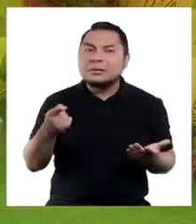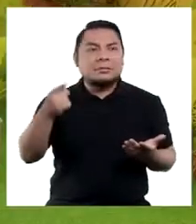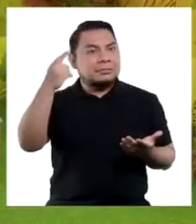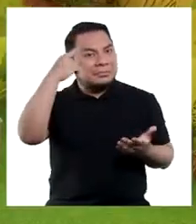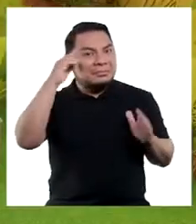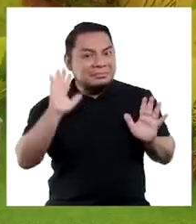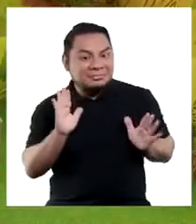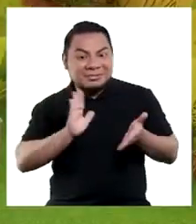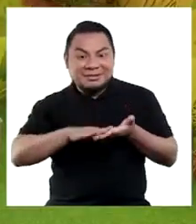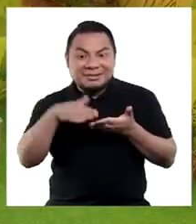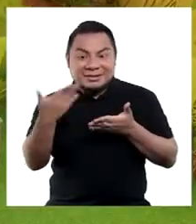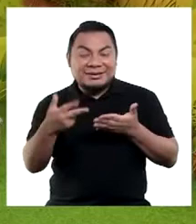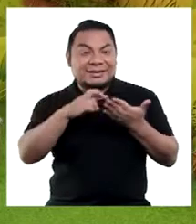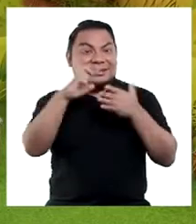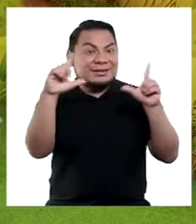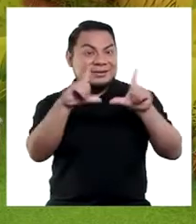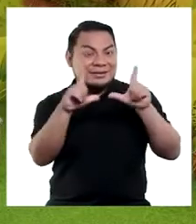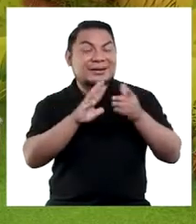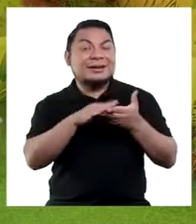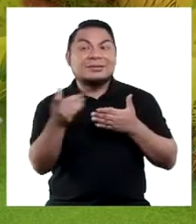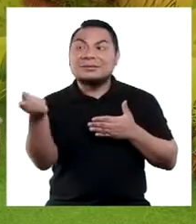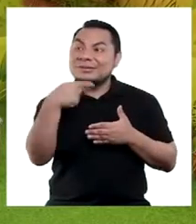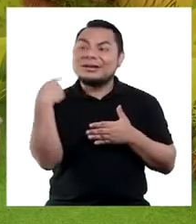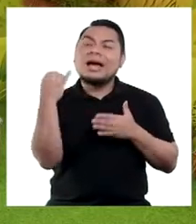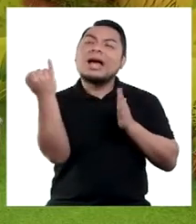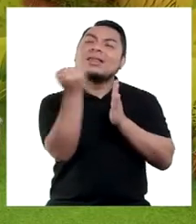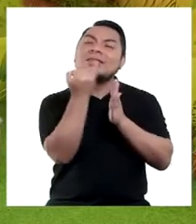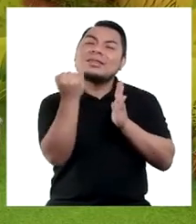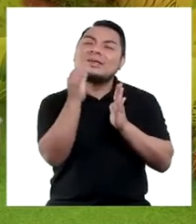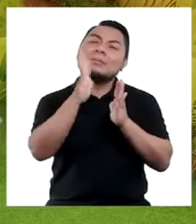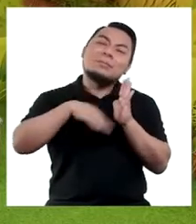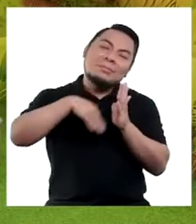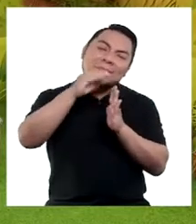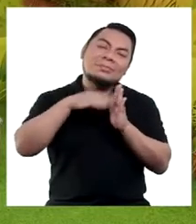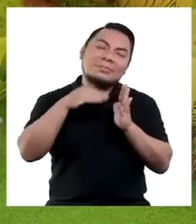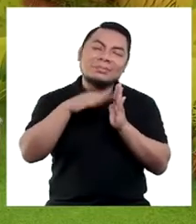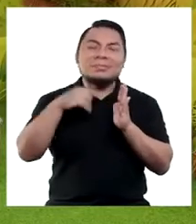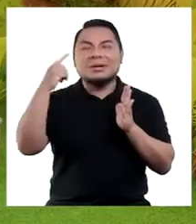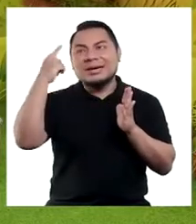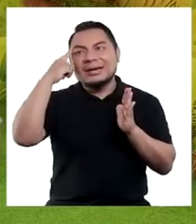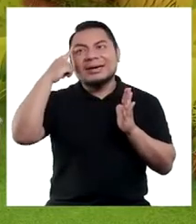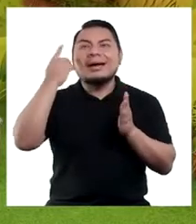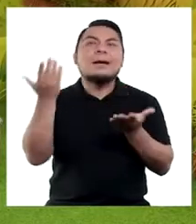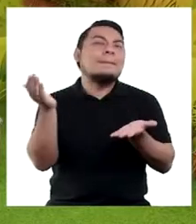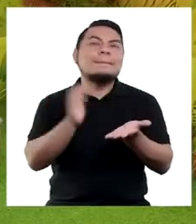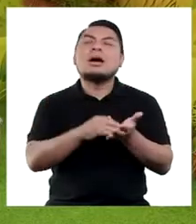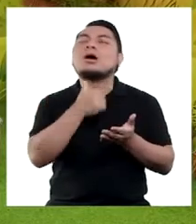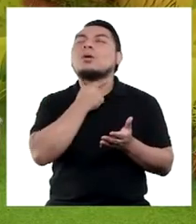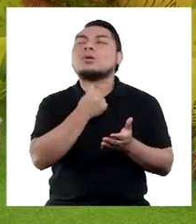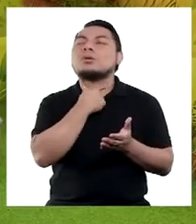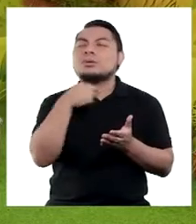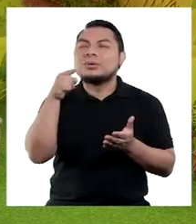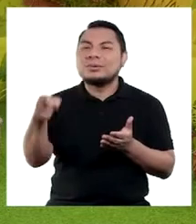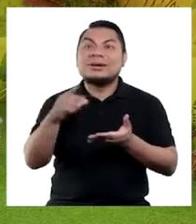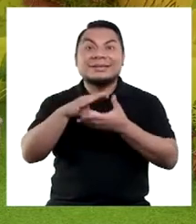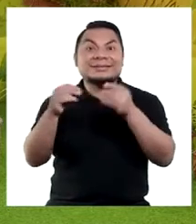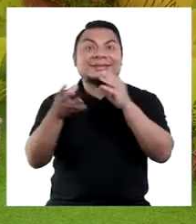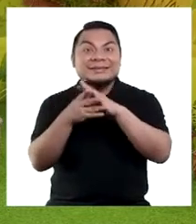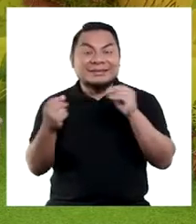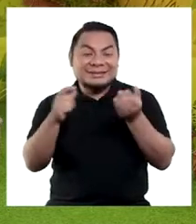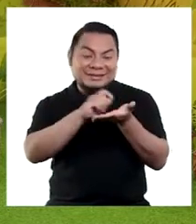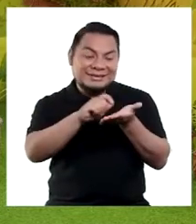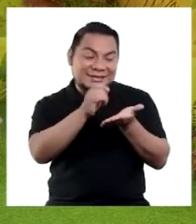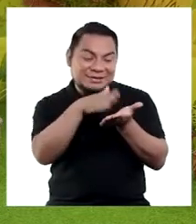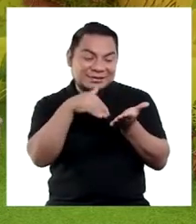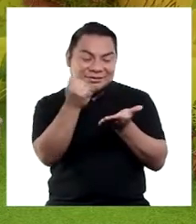qué les parece si después del programa dibujamos pintamos o modelamos lo que más nos ha gustado de